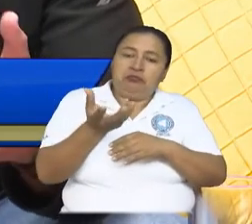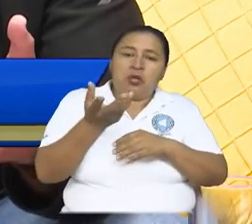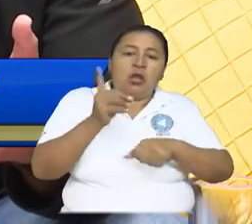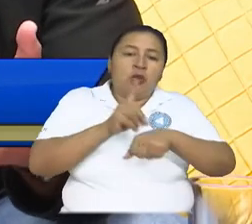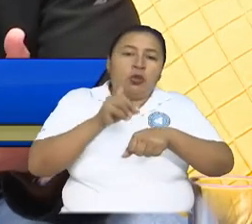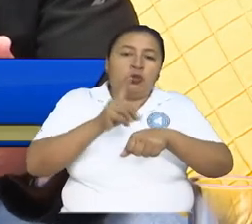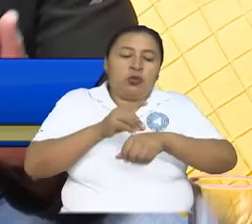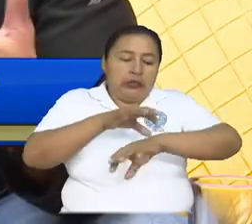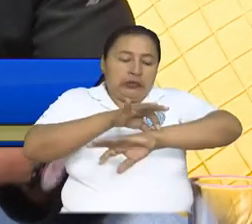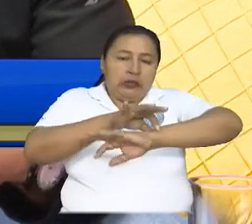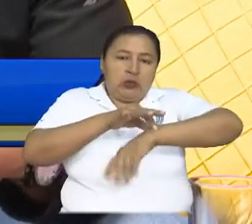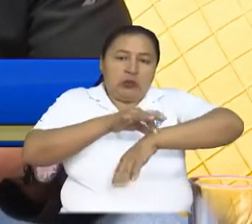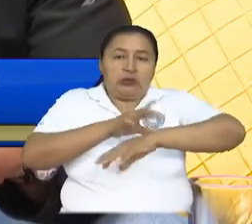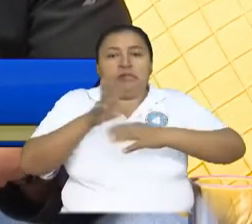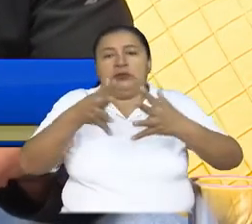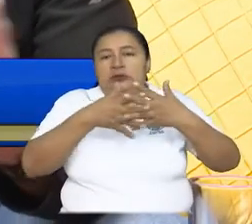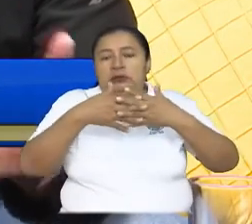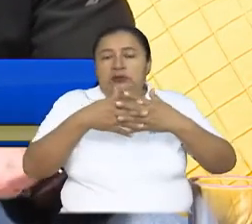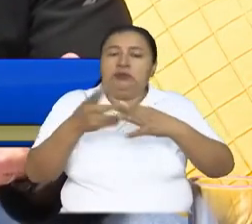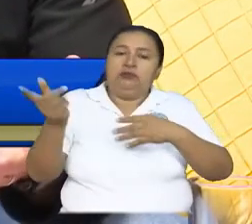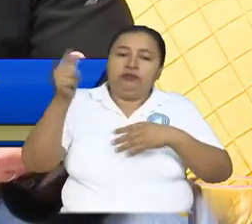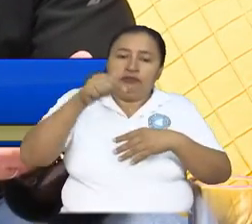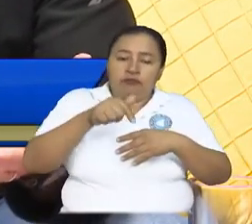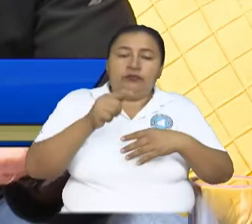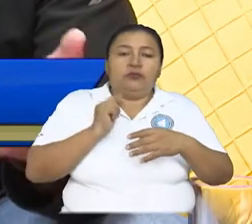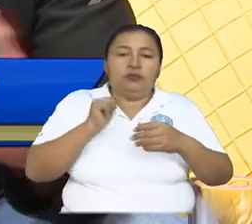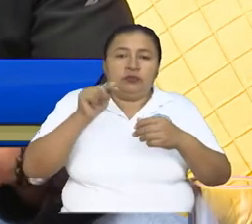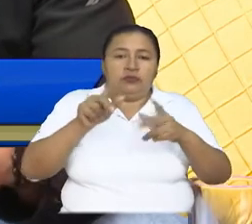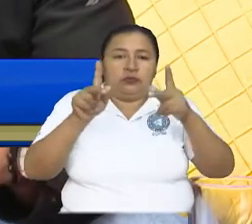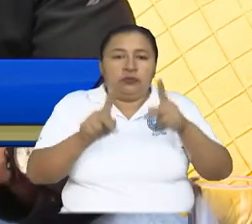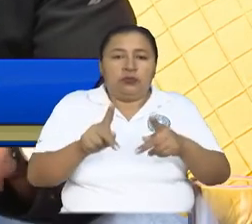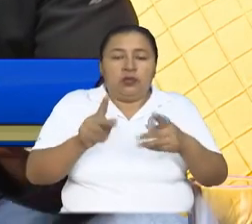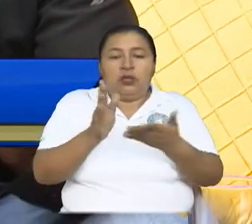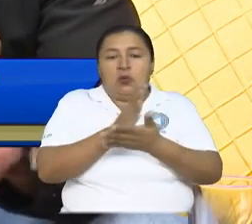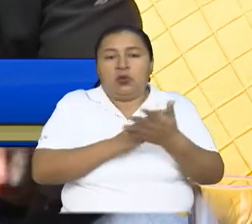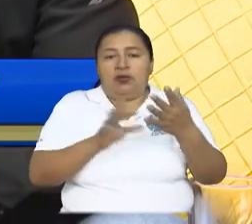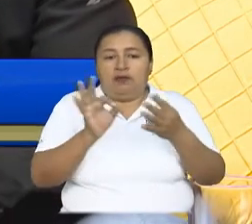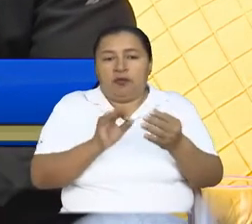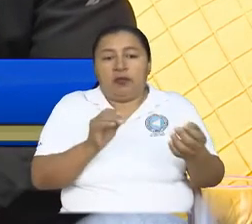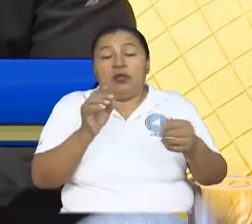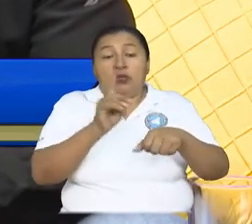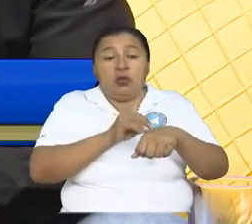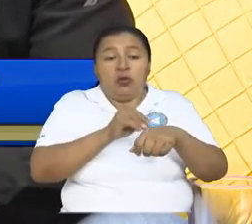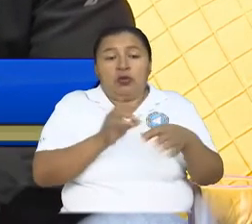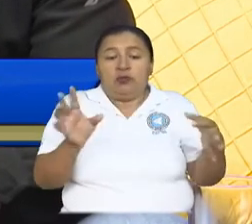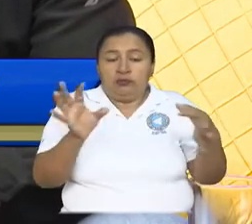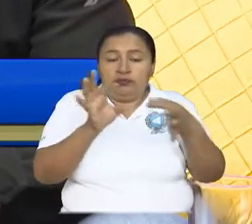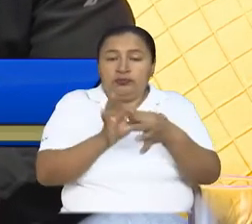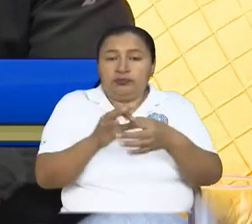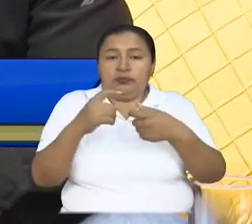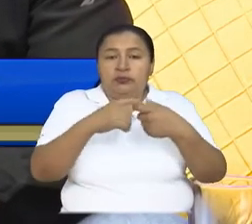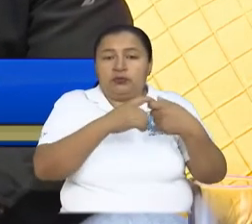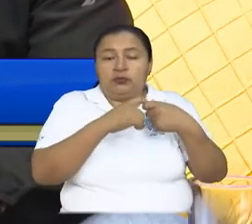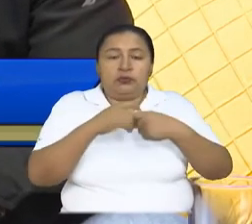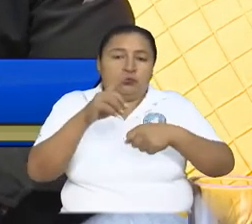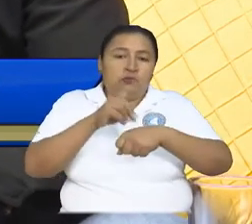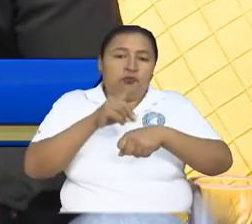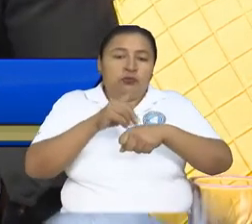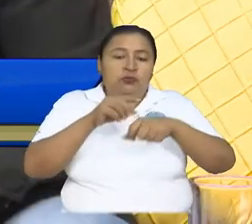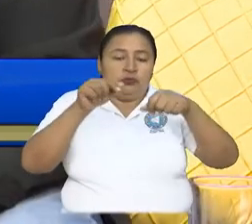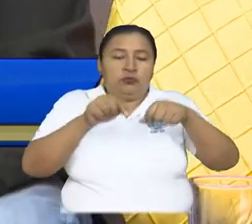de eeuu pues esos hermanos de alguna manera se coordinan con nuestros médicos